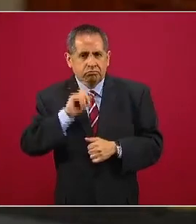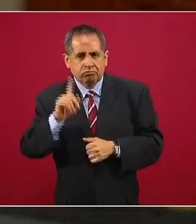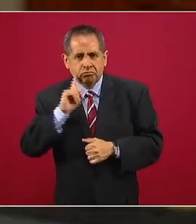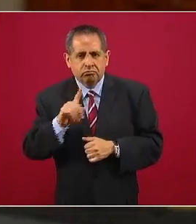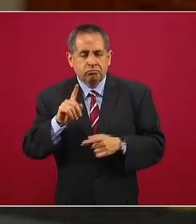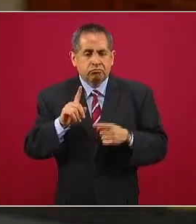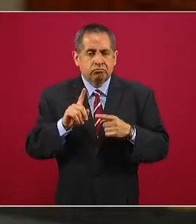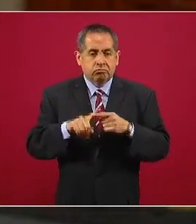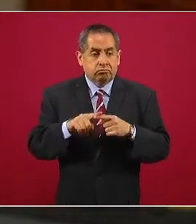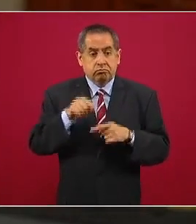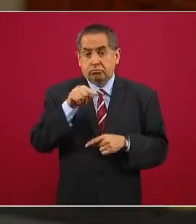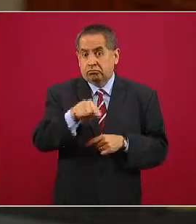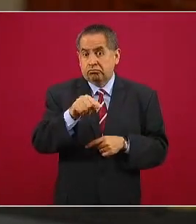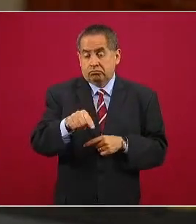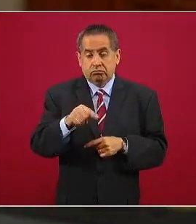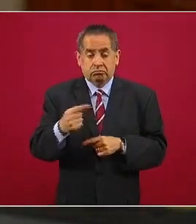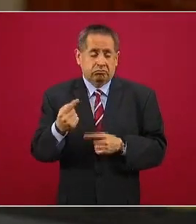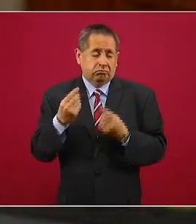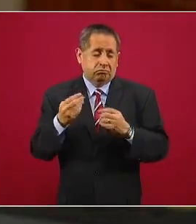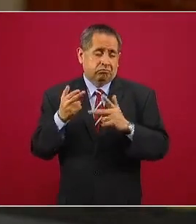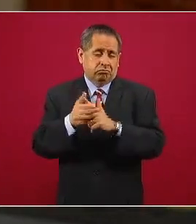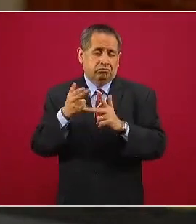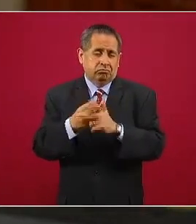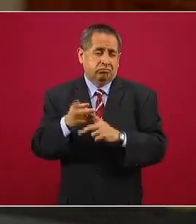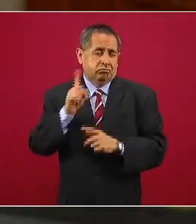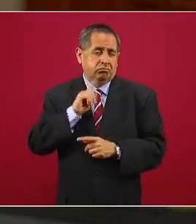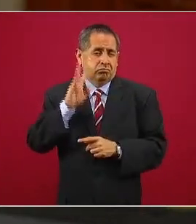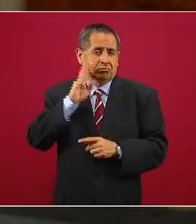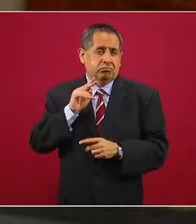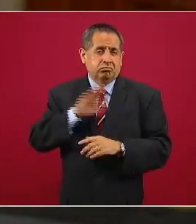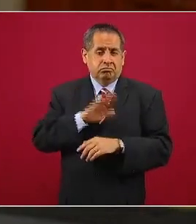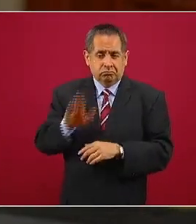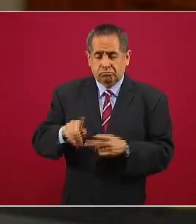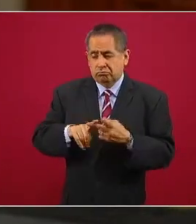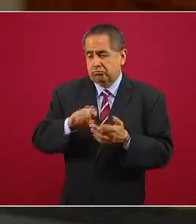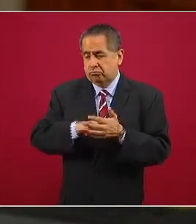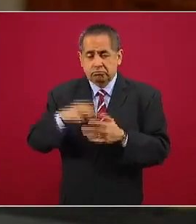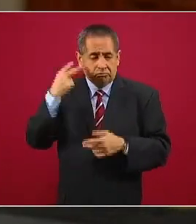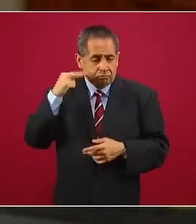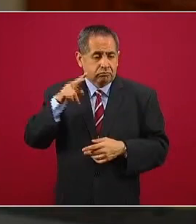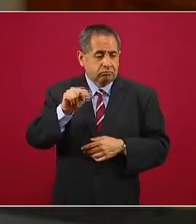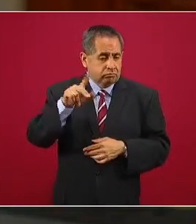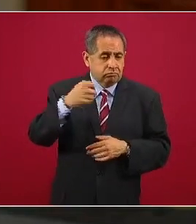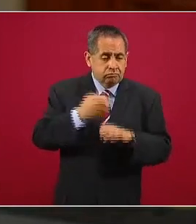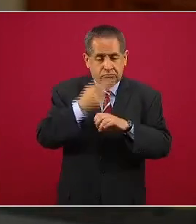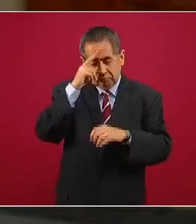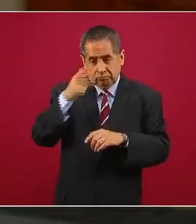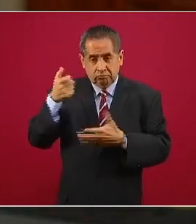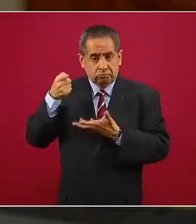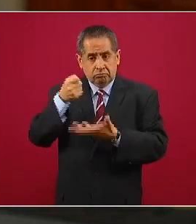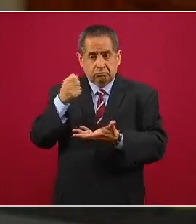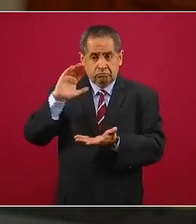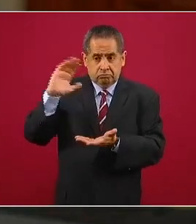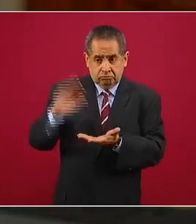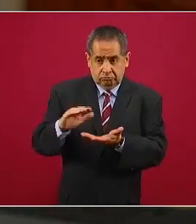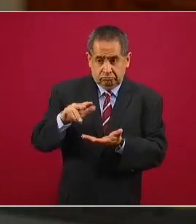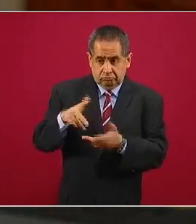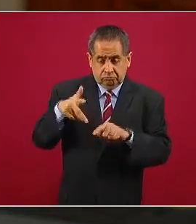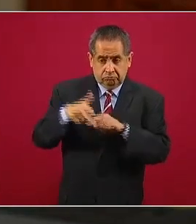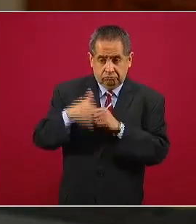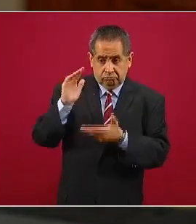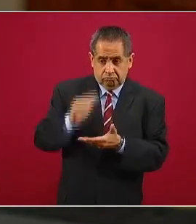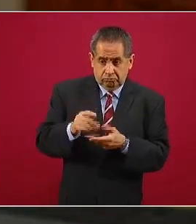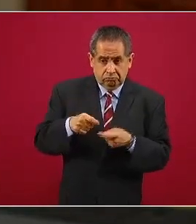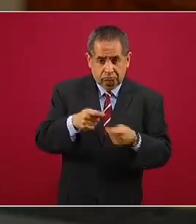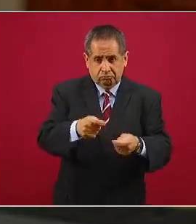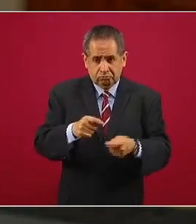con altos niveles de feminicidios como Veracruz, Nuevo León, Estado de México. ¿Esto no es una